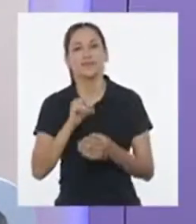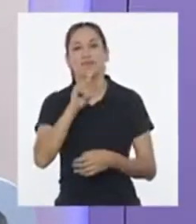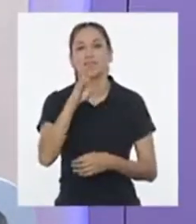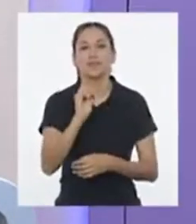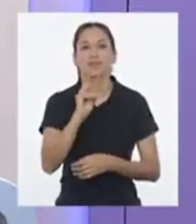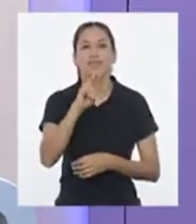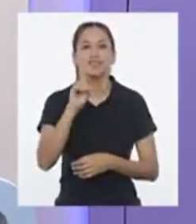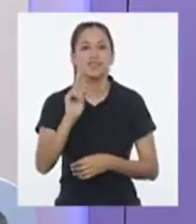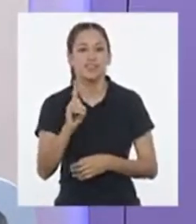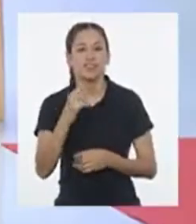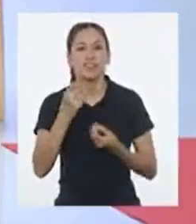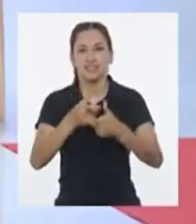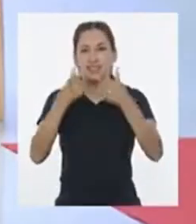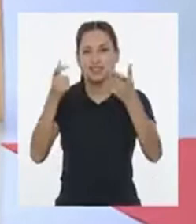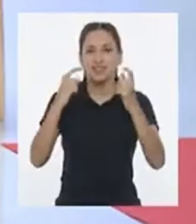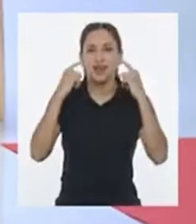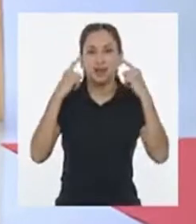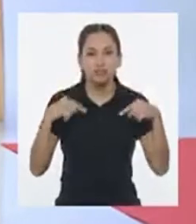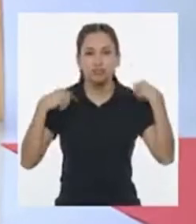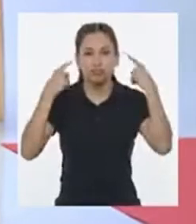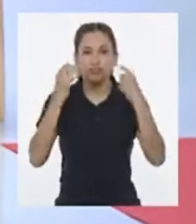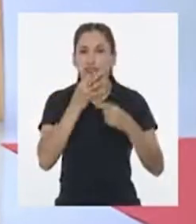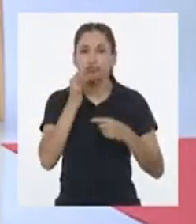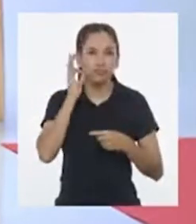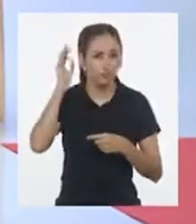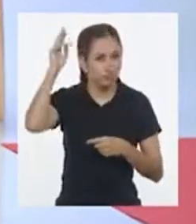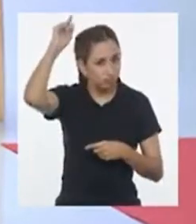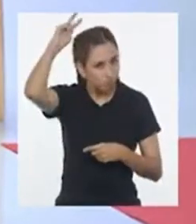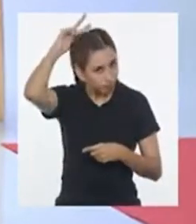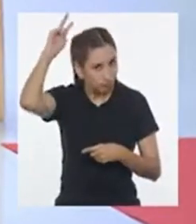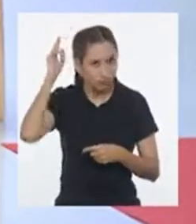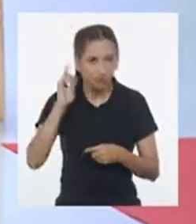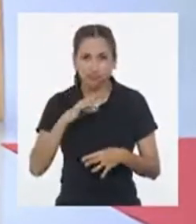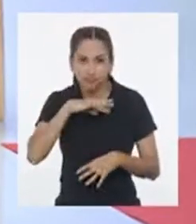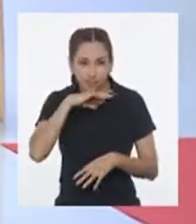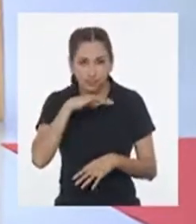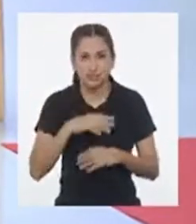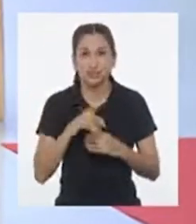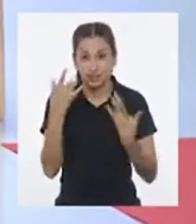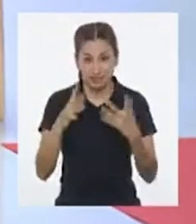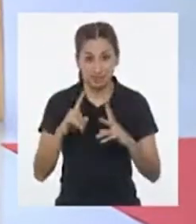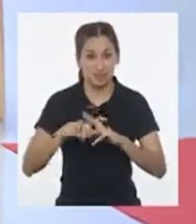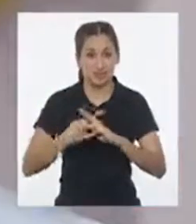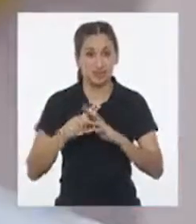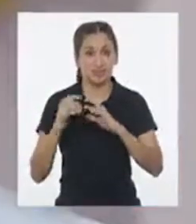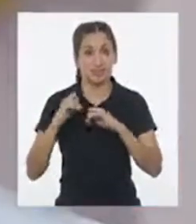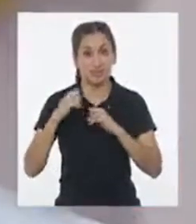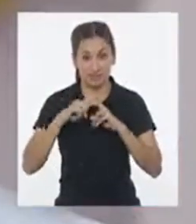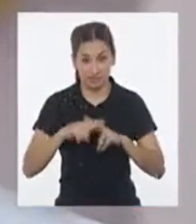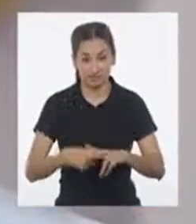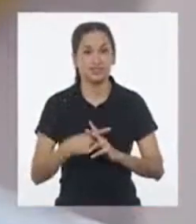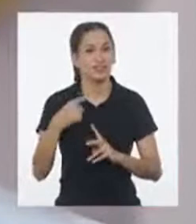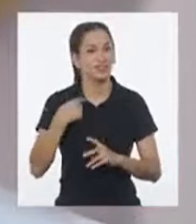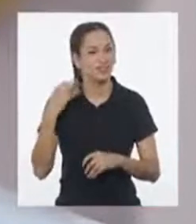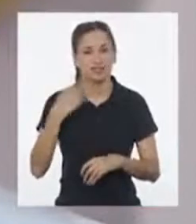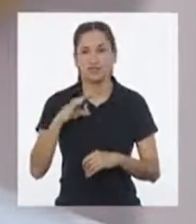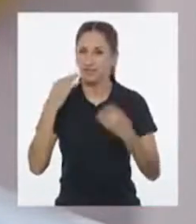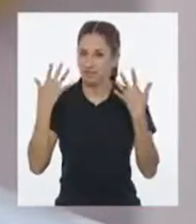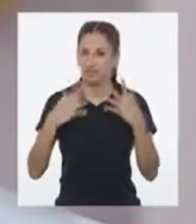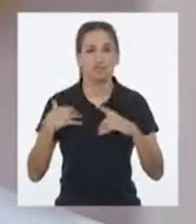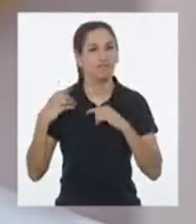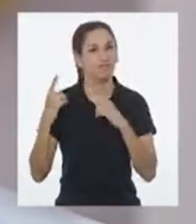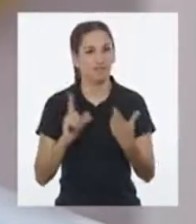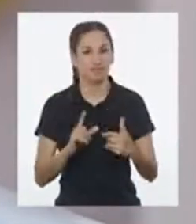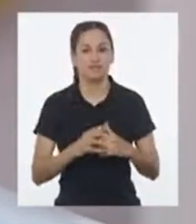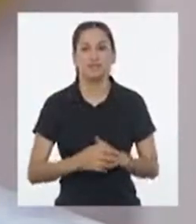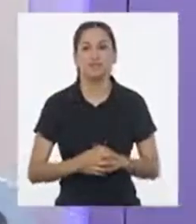Bienvenido al 2021, gran señor Tocino Cútec. ¿Estás listo para empezar? Tocino Cútec siempre